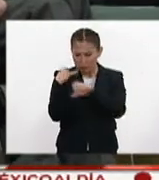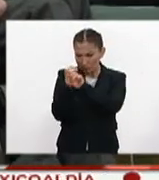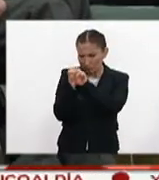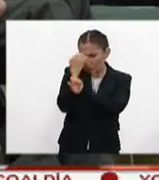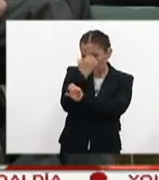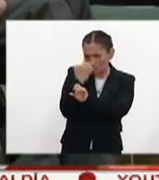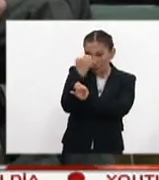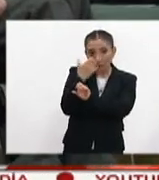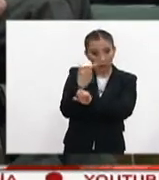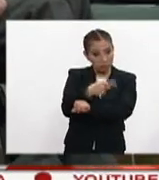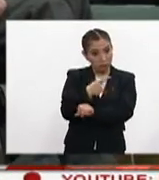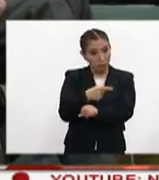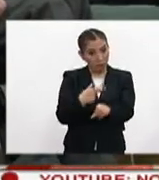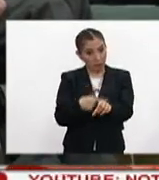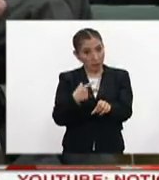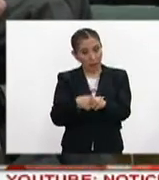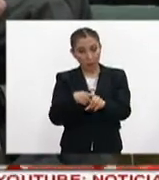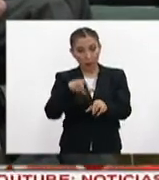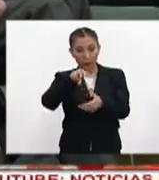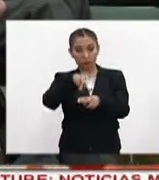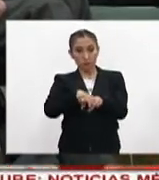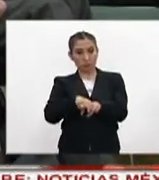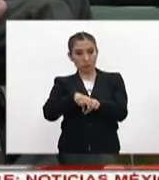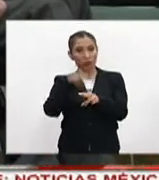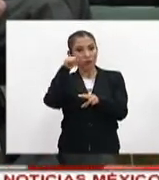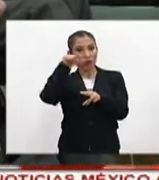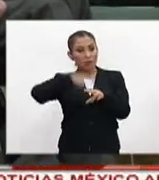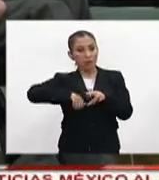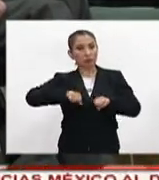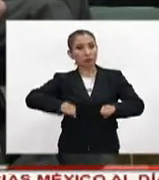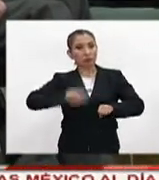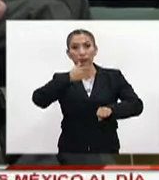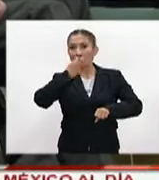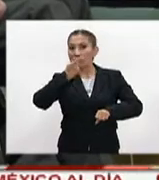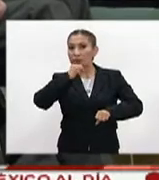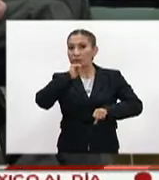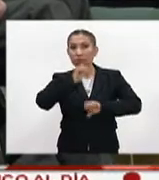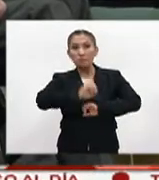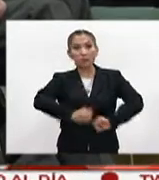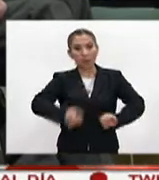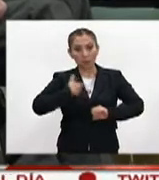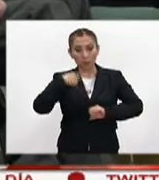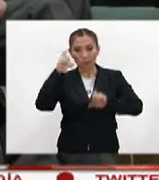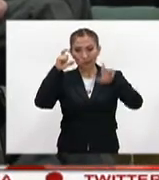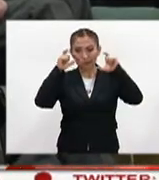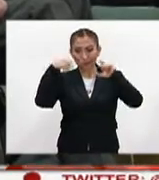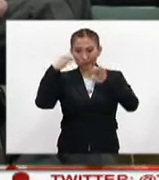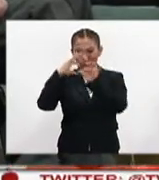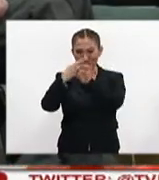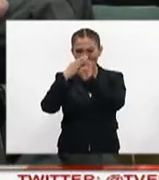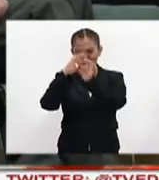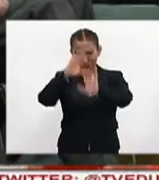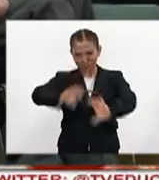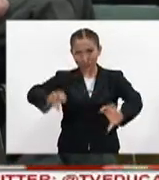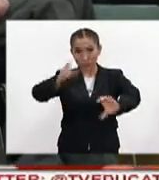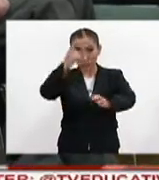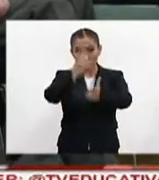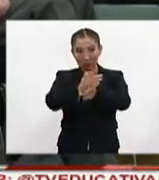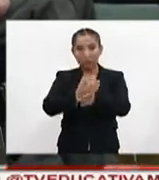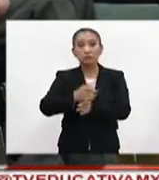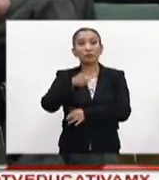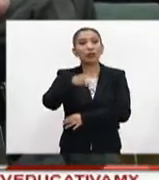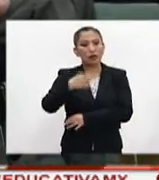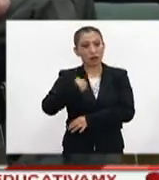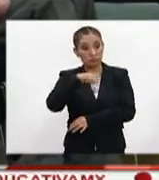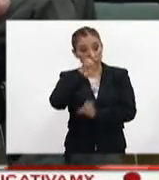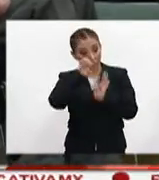hacer, teniendo esa enfermedad que lo tenía postrado en una silla sin poder hablar. Y esto también es un ejemplo para todos nosotros